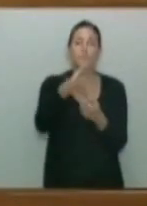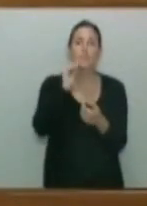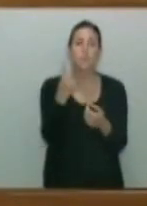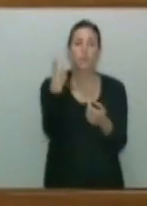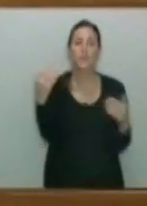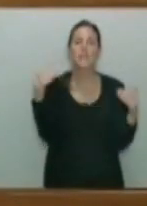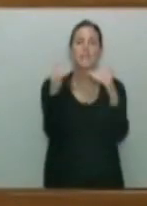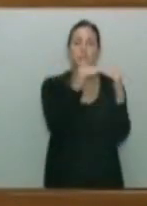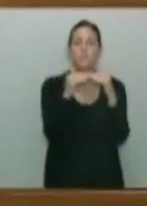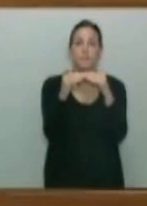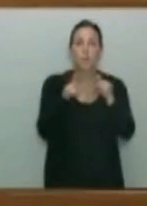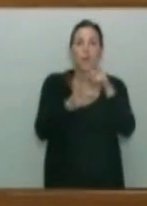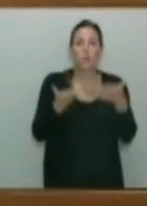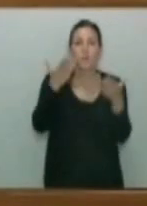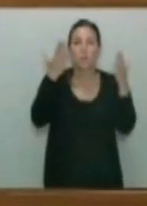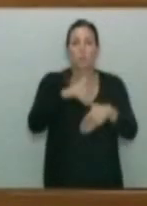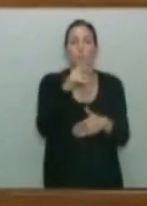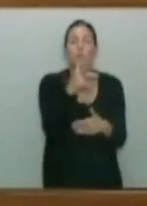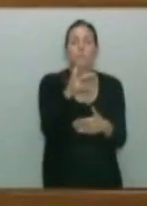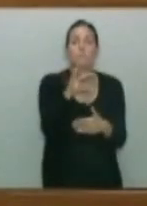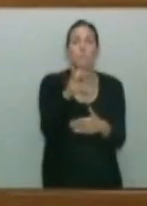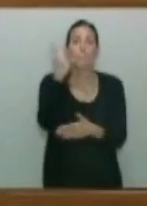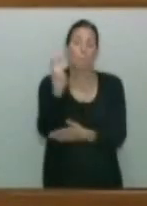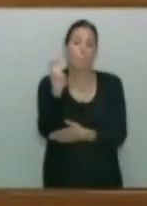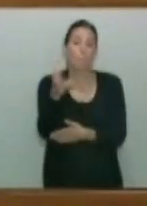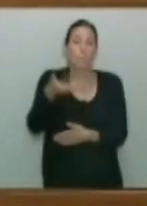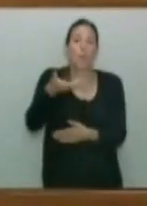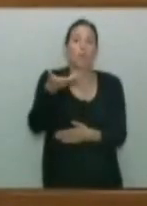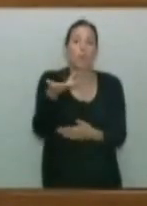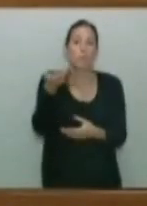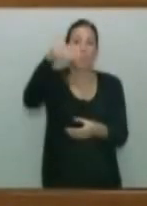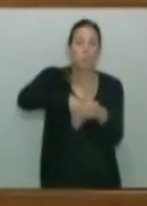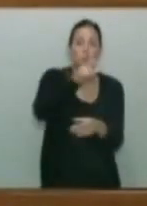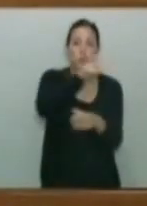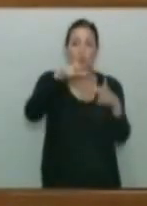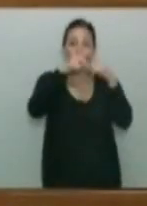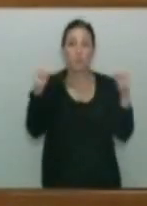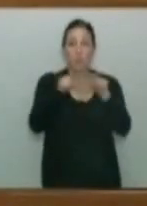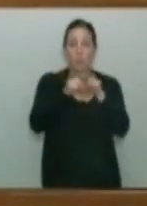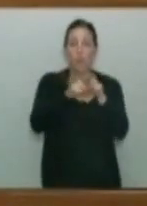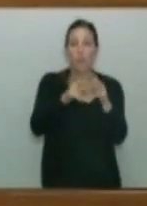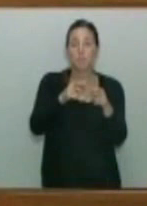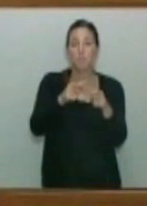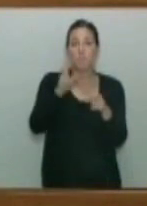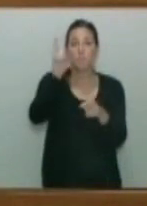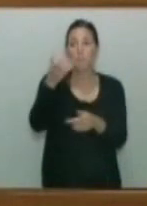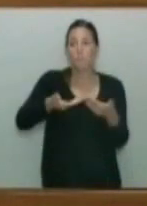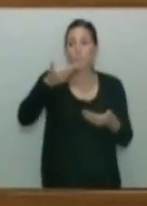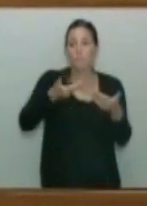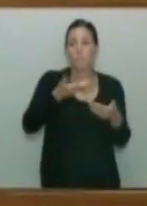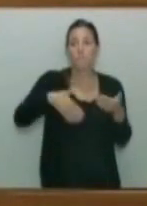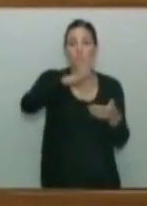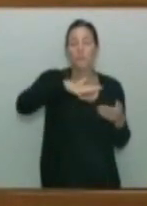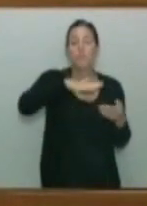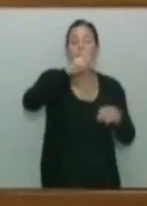equidad la injusticia que supone que el valor del voto de los asturianos no cuente lo mismo, no tenga el mismo valor del voto de los asturianos en función